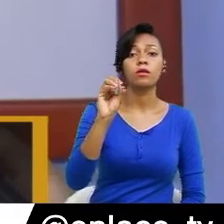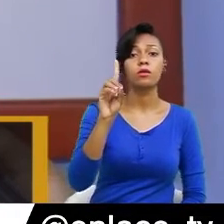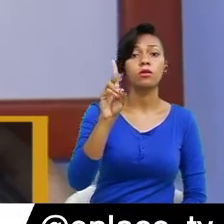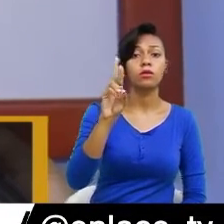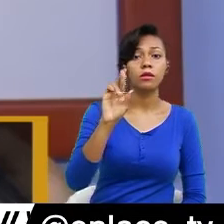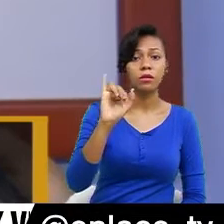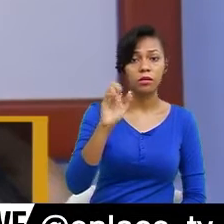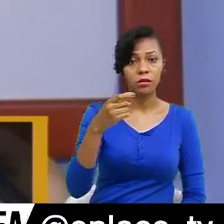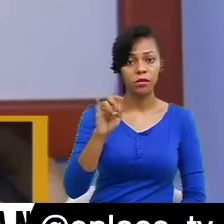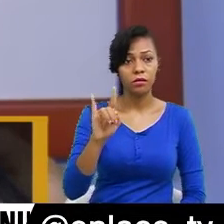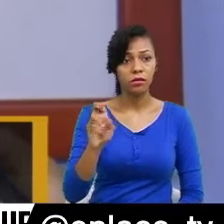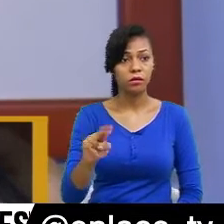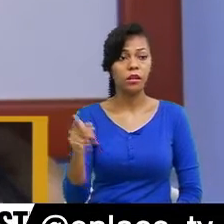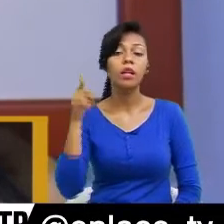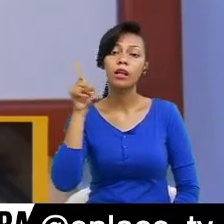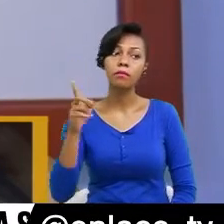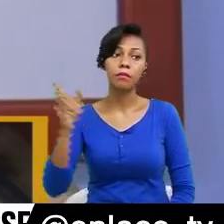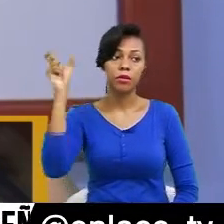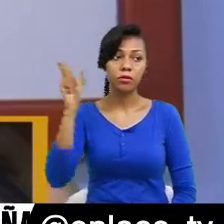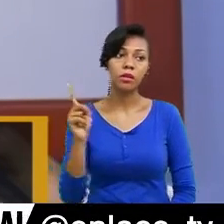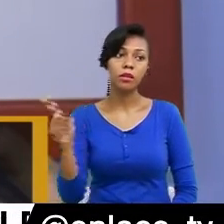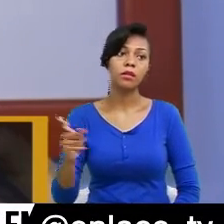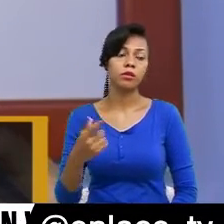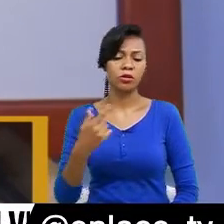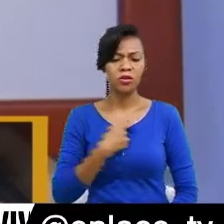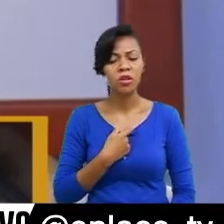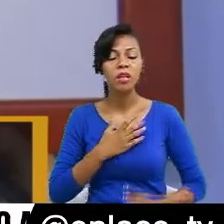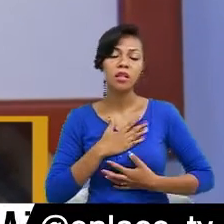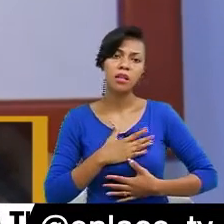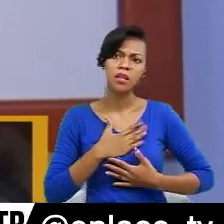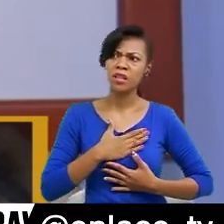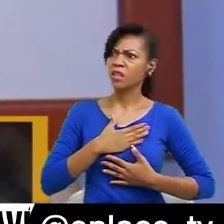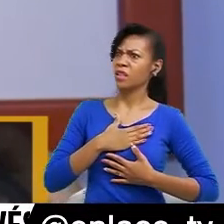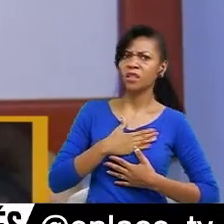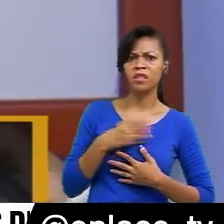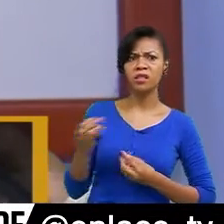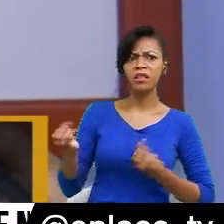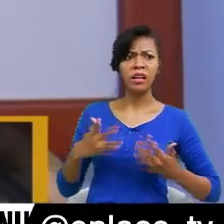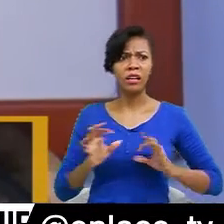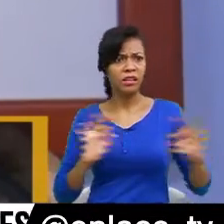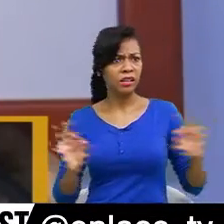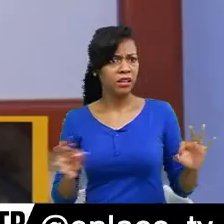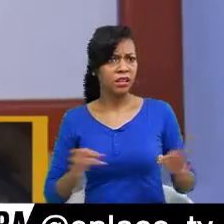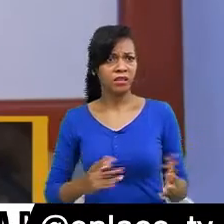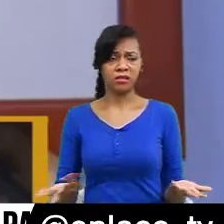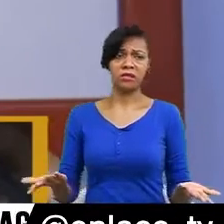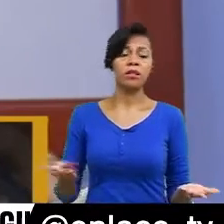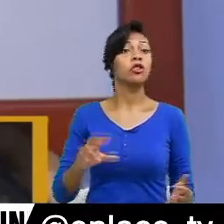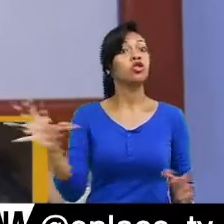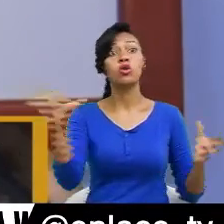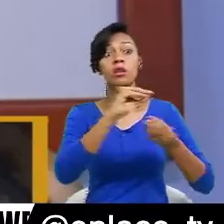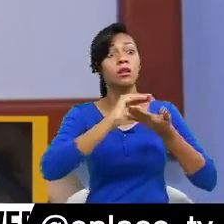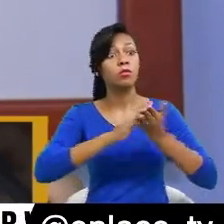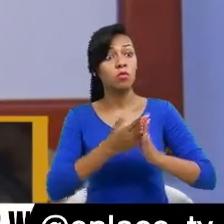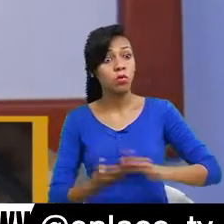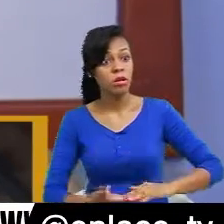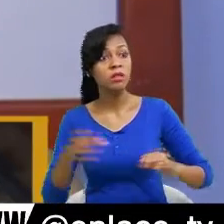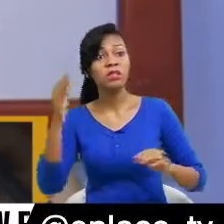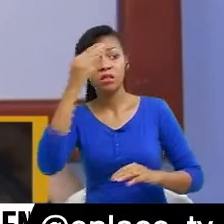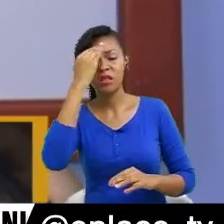Entonces quiero decirle al señor Javier Rodríguez que también se la dañó él, porque toda la comunidad de Barranca Bermeja sabe que el señor Javier Rodríguez, que trabajó